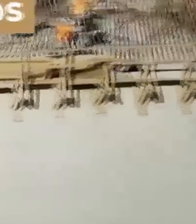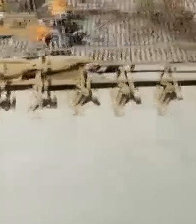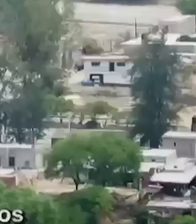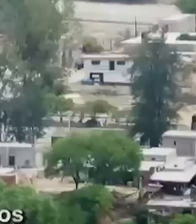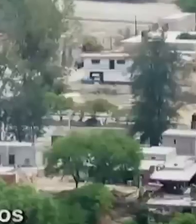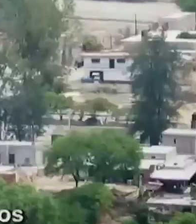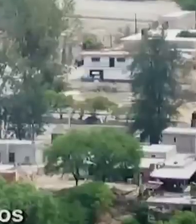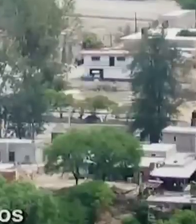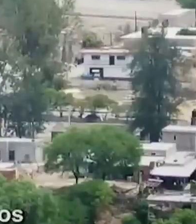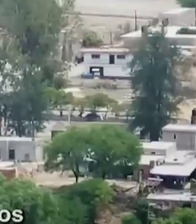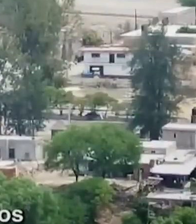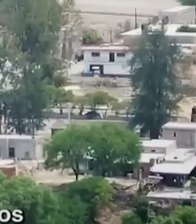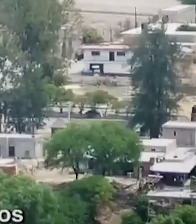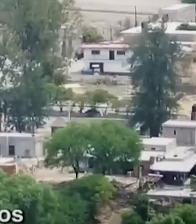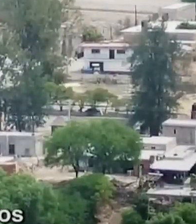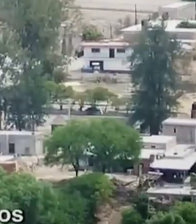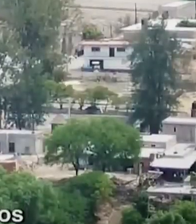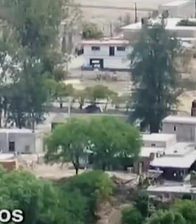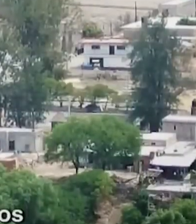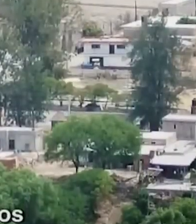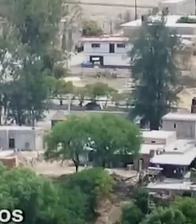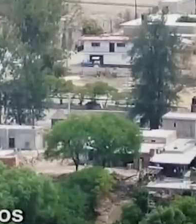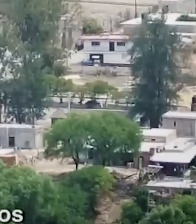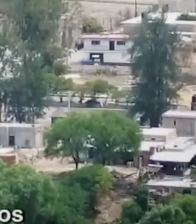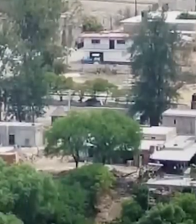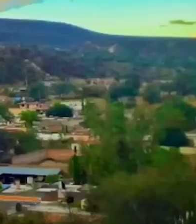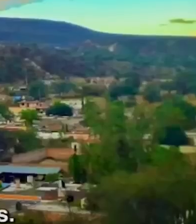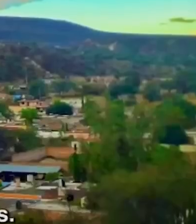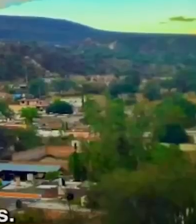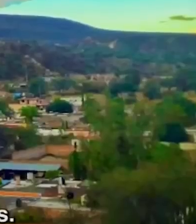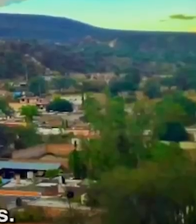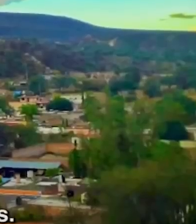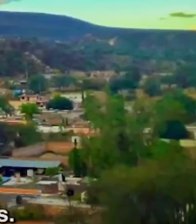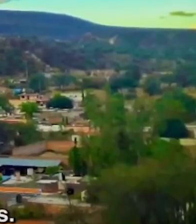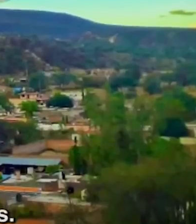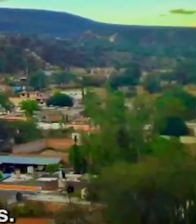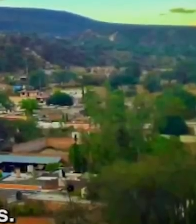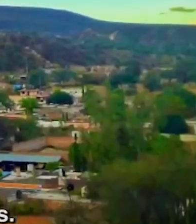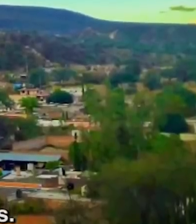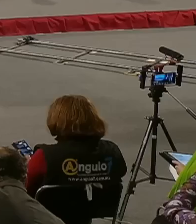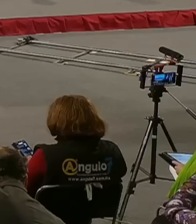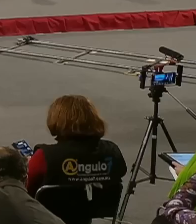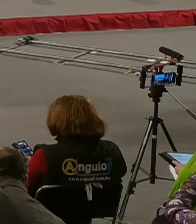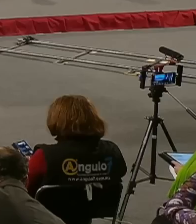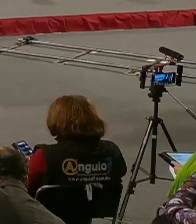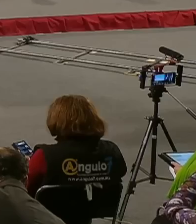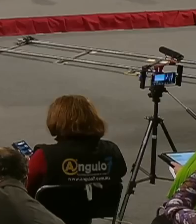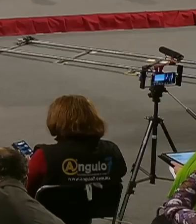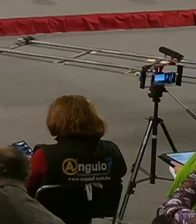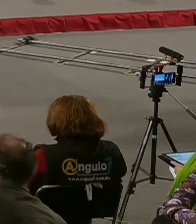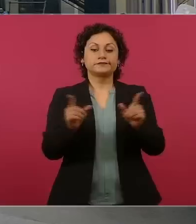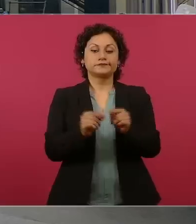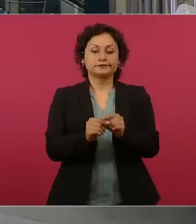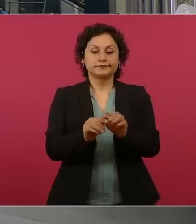directos. Nunca más un desarrollo de proyectos hídricos al margen de la seguridad de las poblaciones.